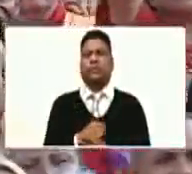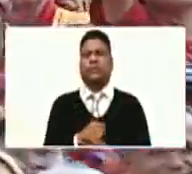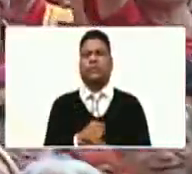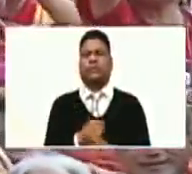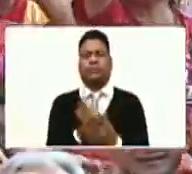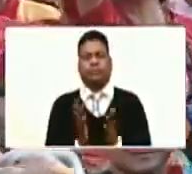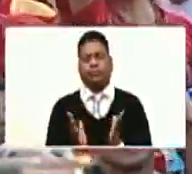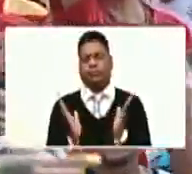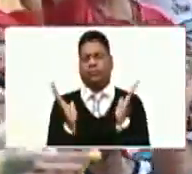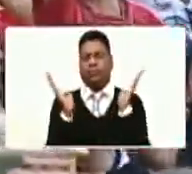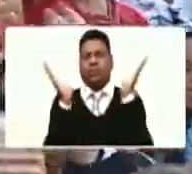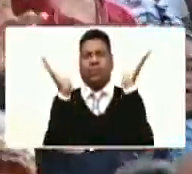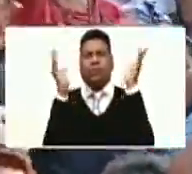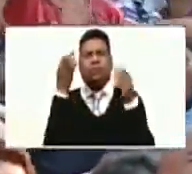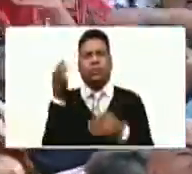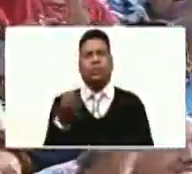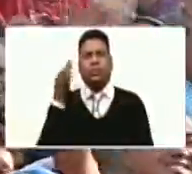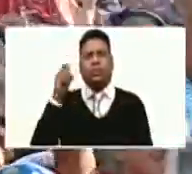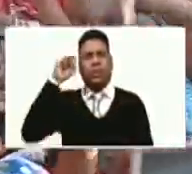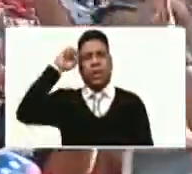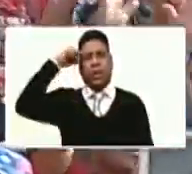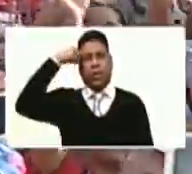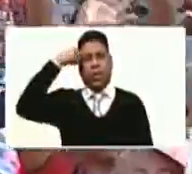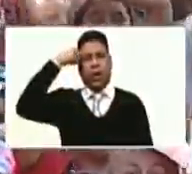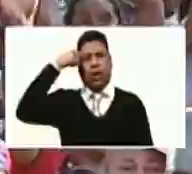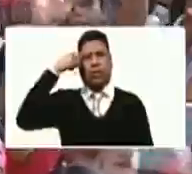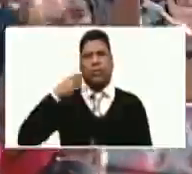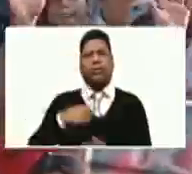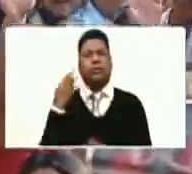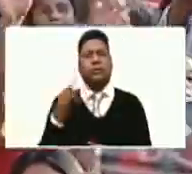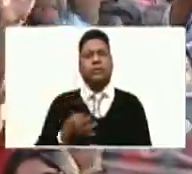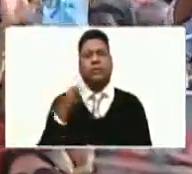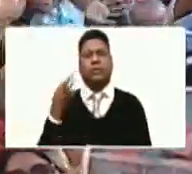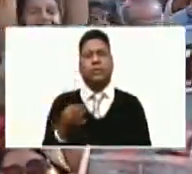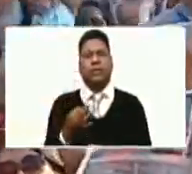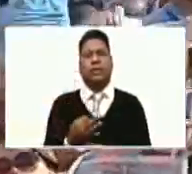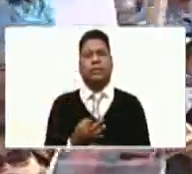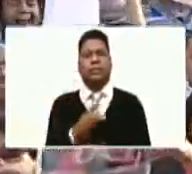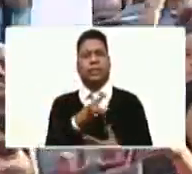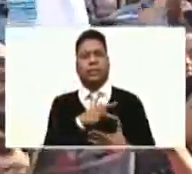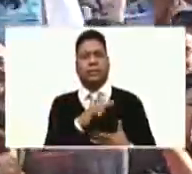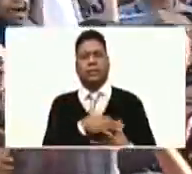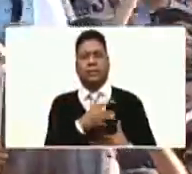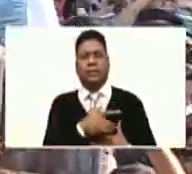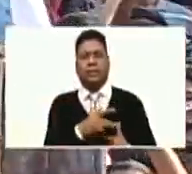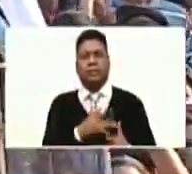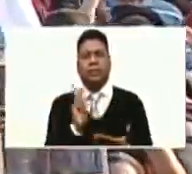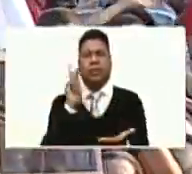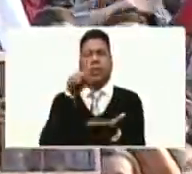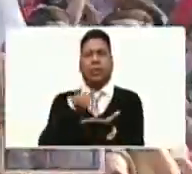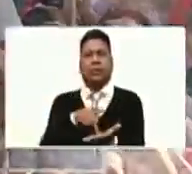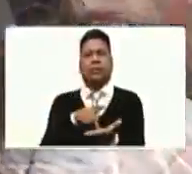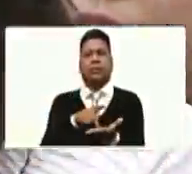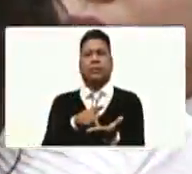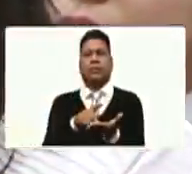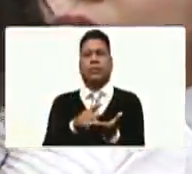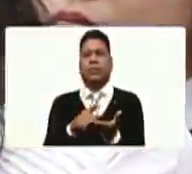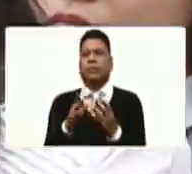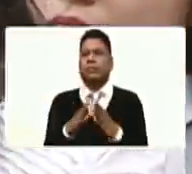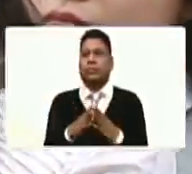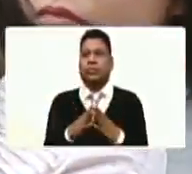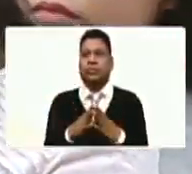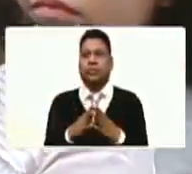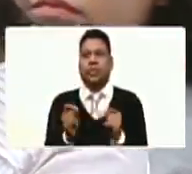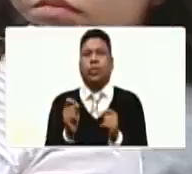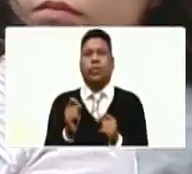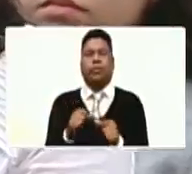ofrendamos siempre en su recuerdo y en su presencia, ofrendaremos siempre todos los sentimientos de participación activa en función de